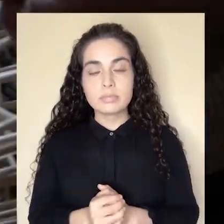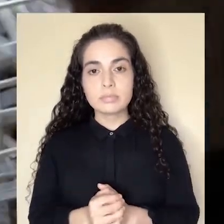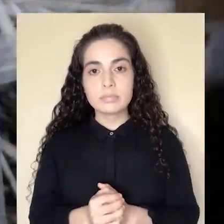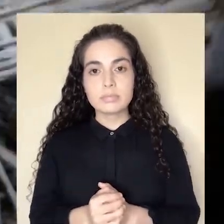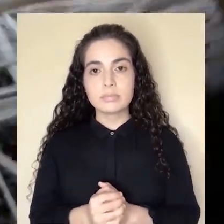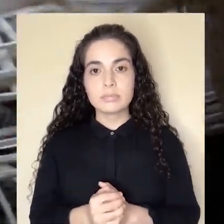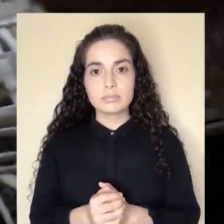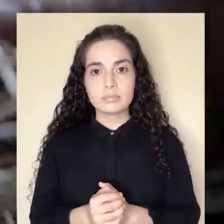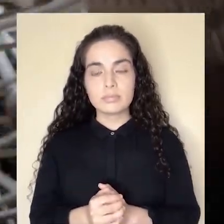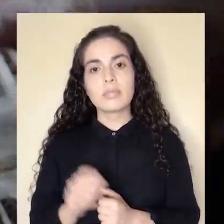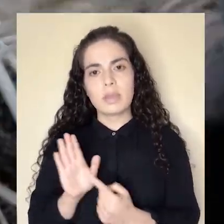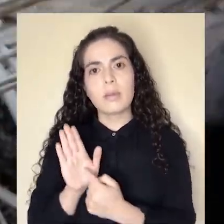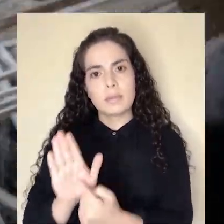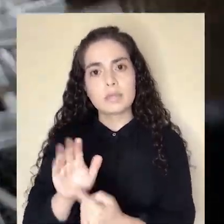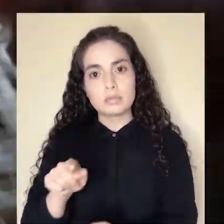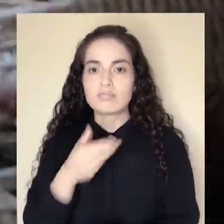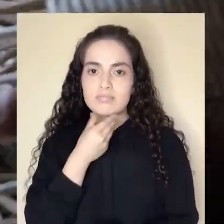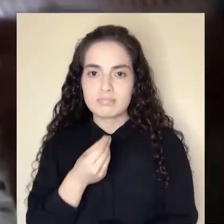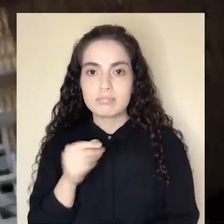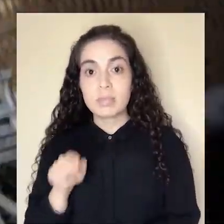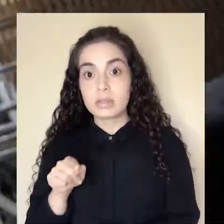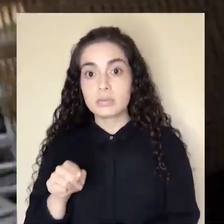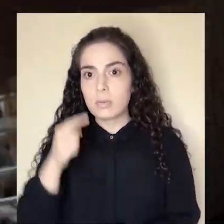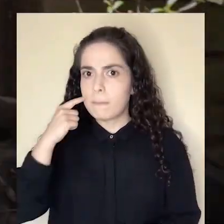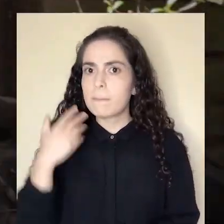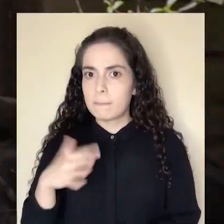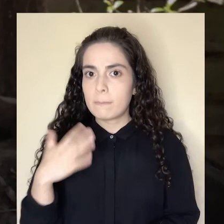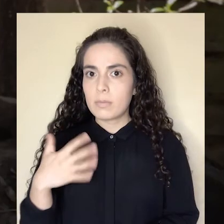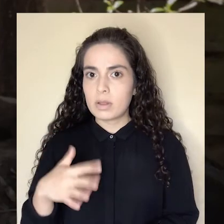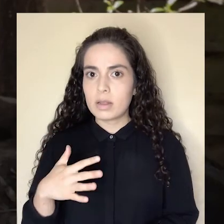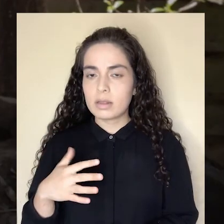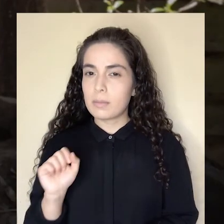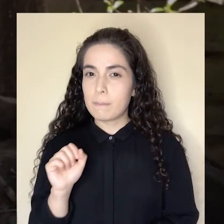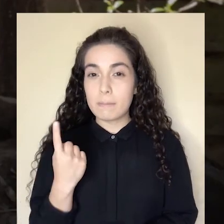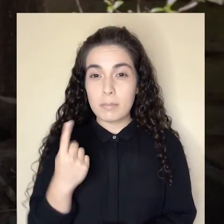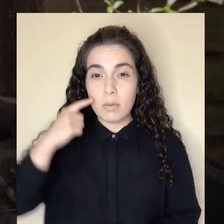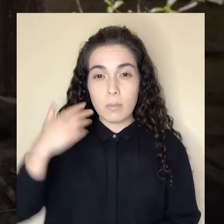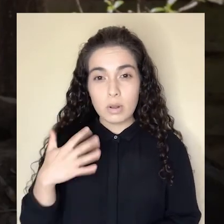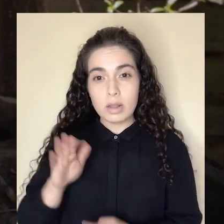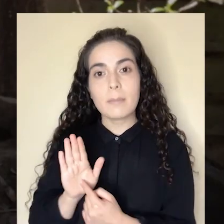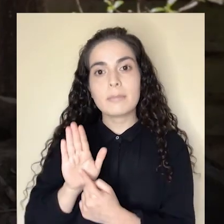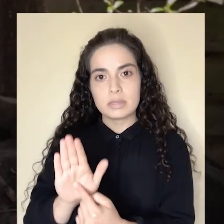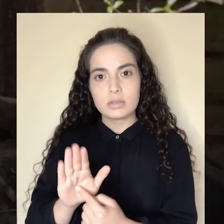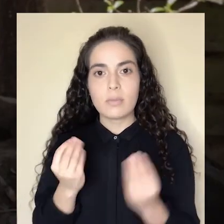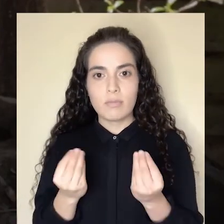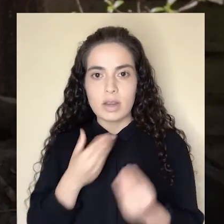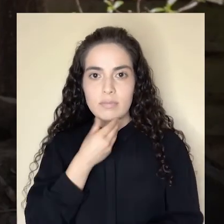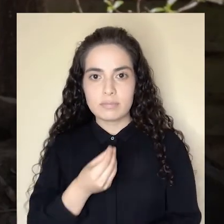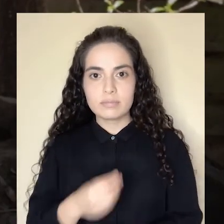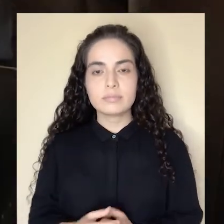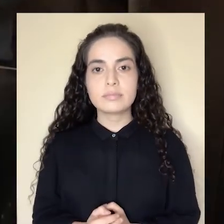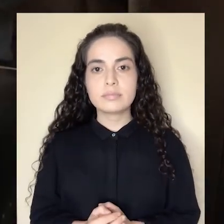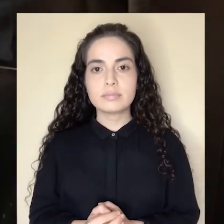hacer quedar en un producto bien presentado. Lo primero que tiene que tener un producto y